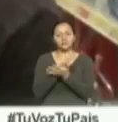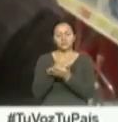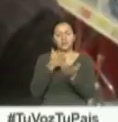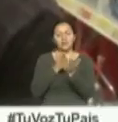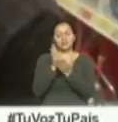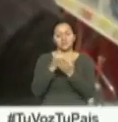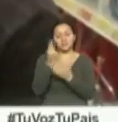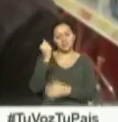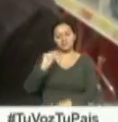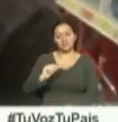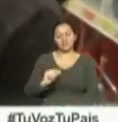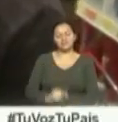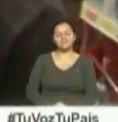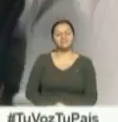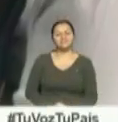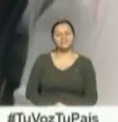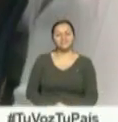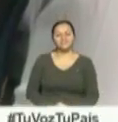los bolsillos.